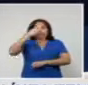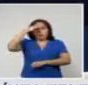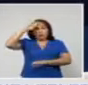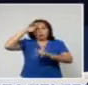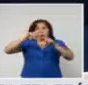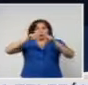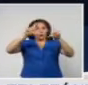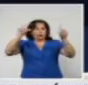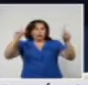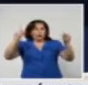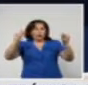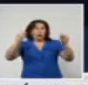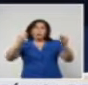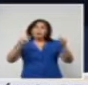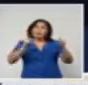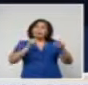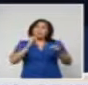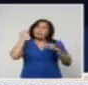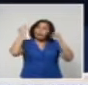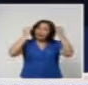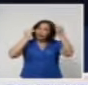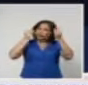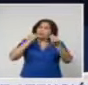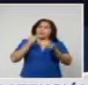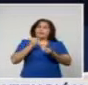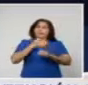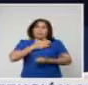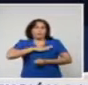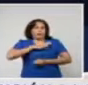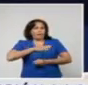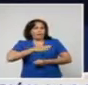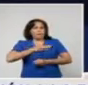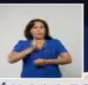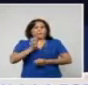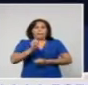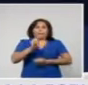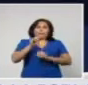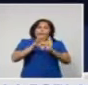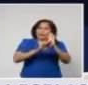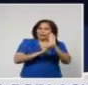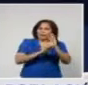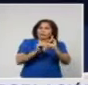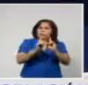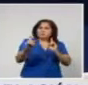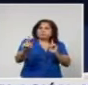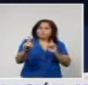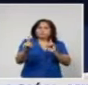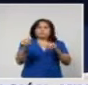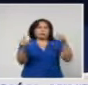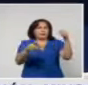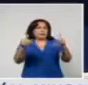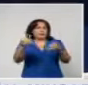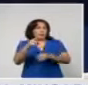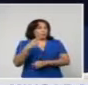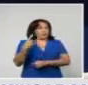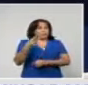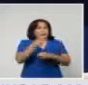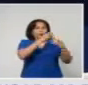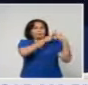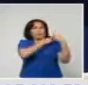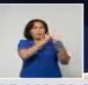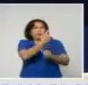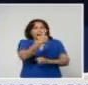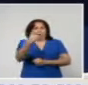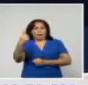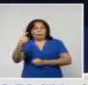esperamos que con las medidas que se están adoptando y un poco de participación en la responsabilidad